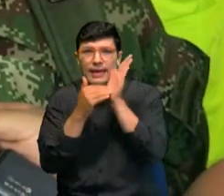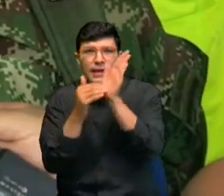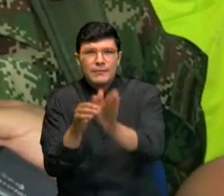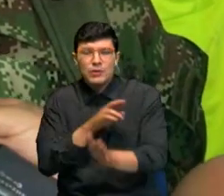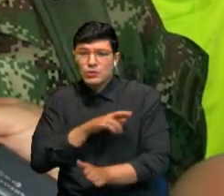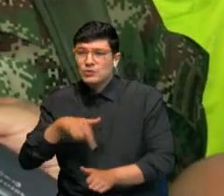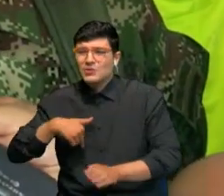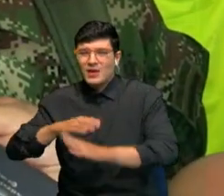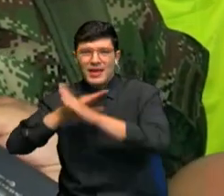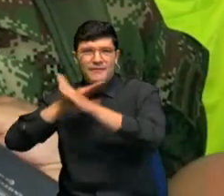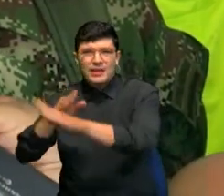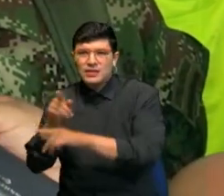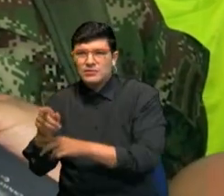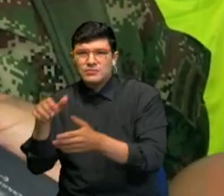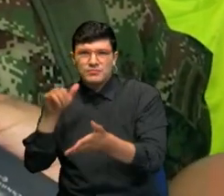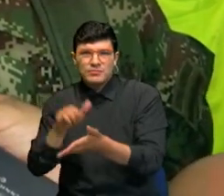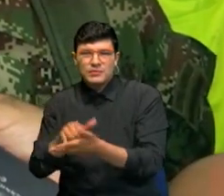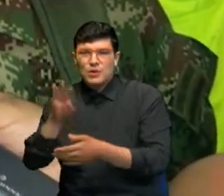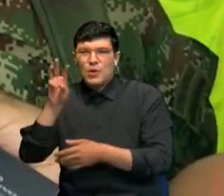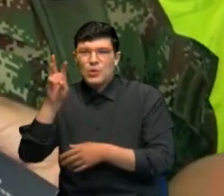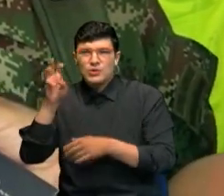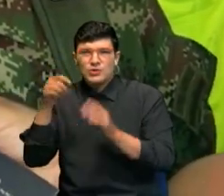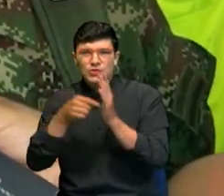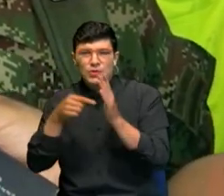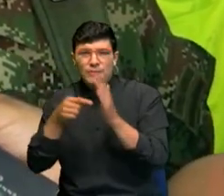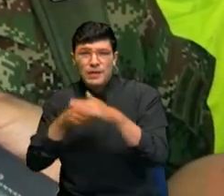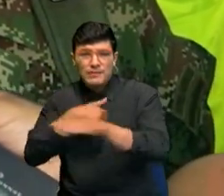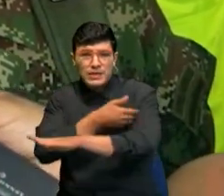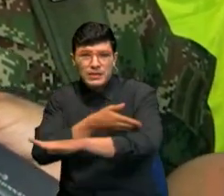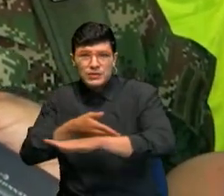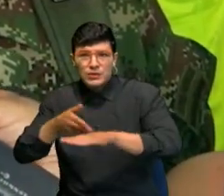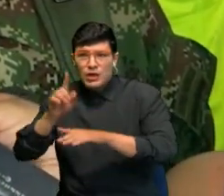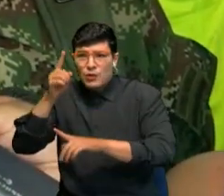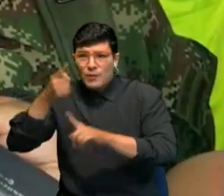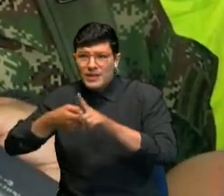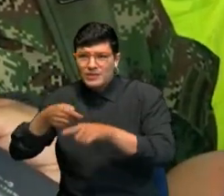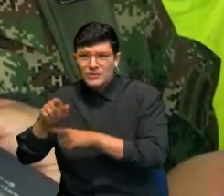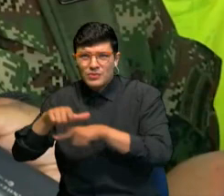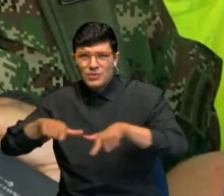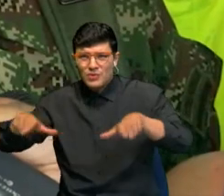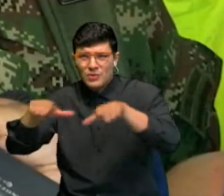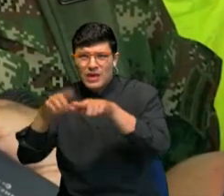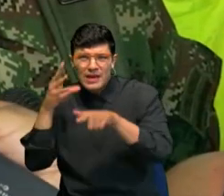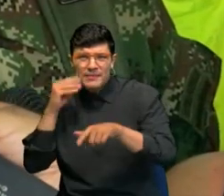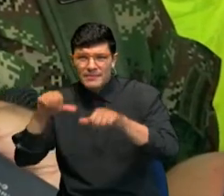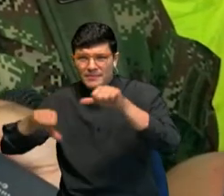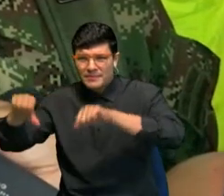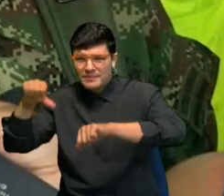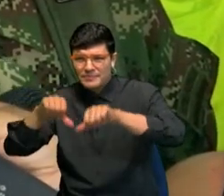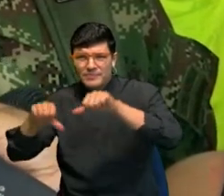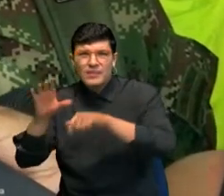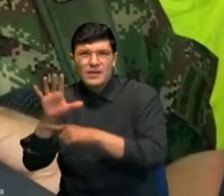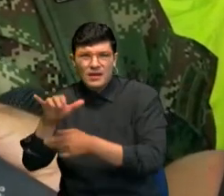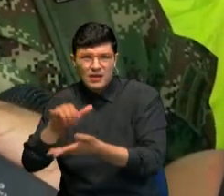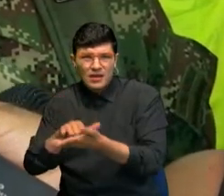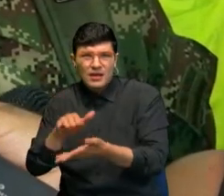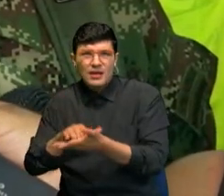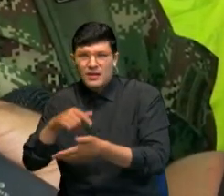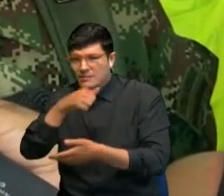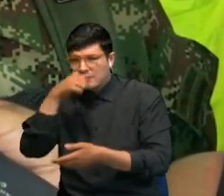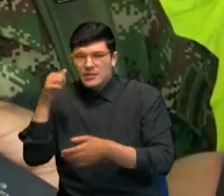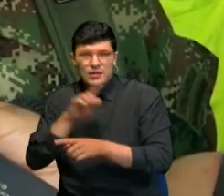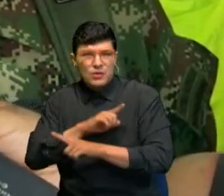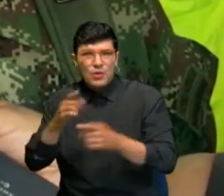dándole un golpe contundente 8 mil millones de pesos generaban y ahora un cristalizadero ahí estamos golpeando las